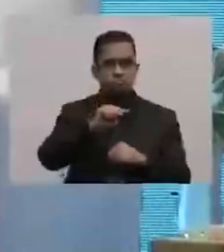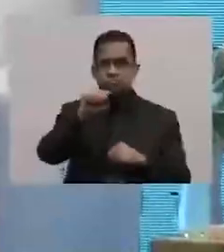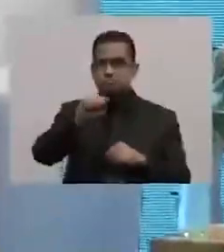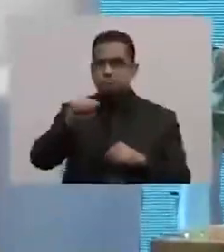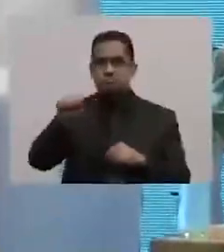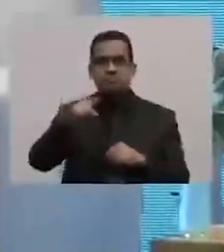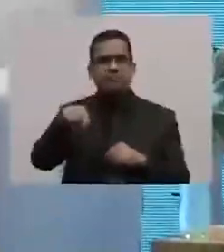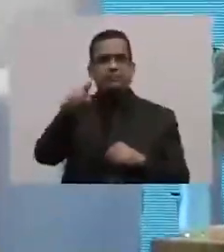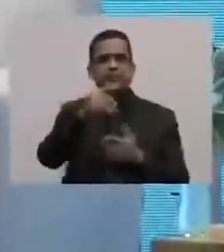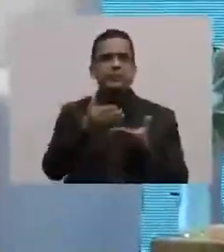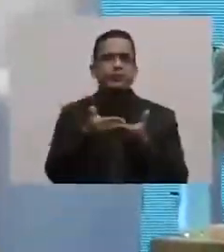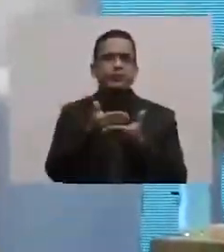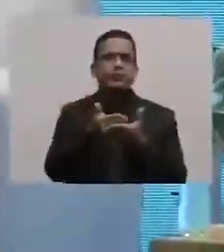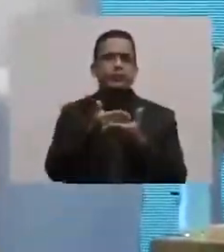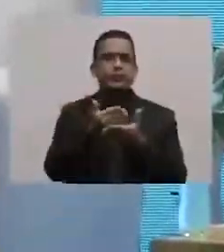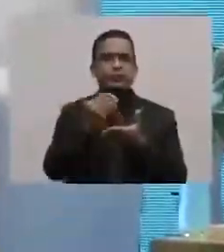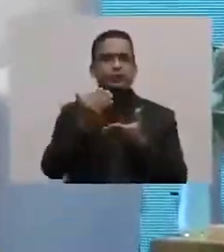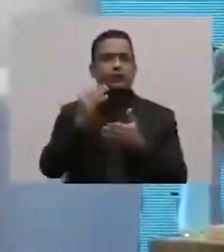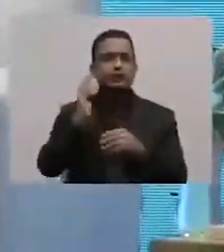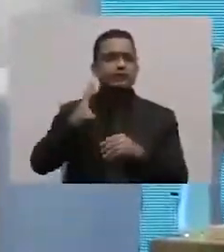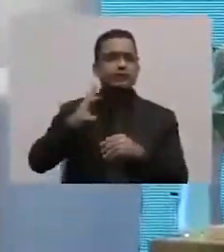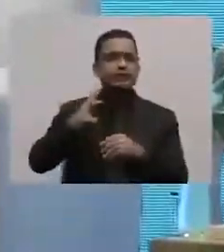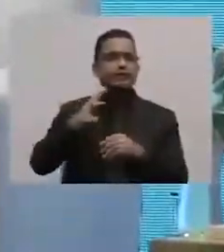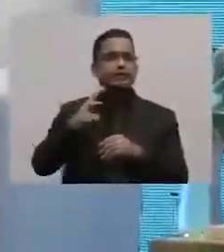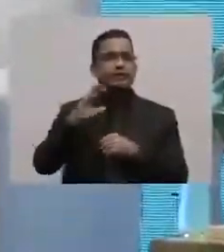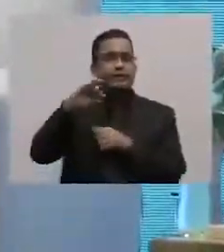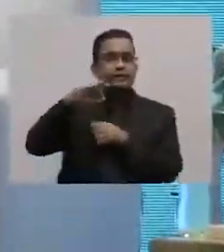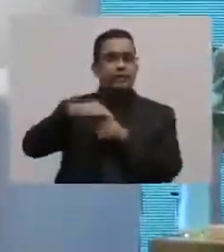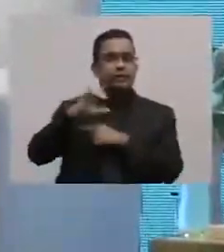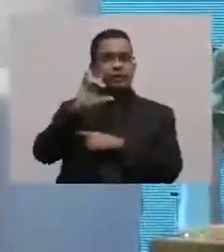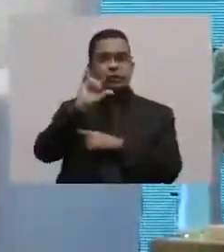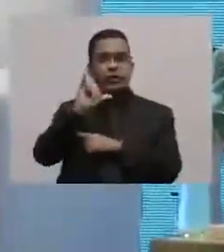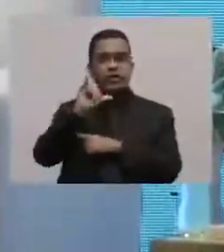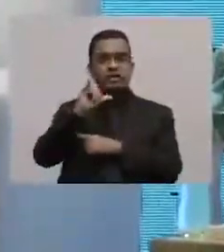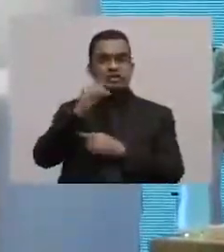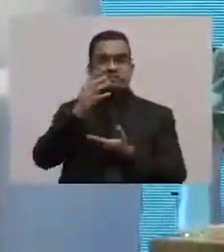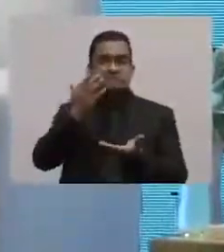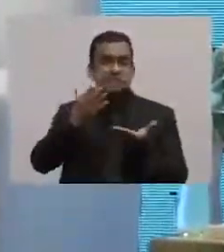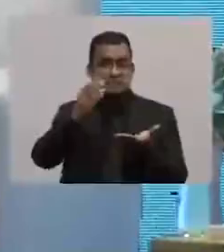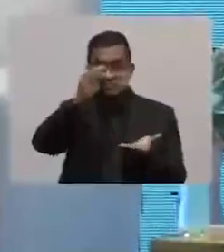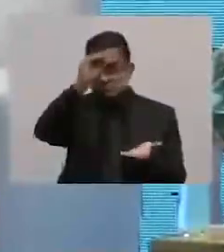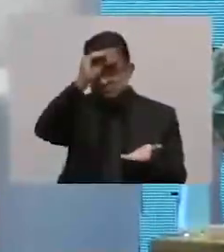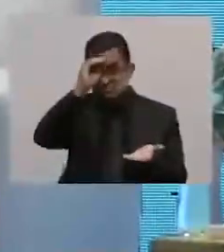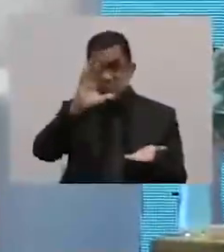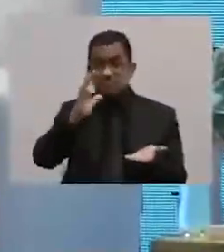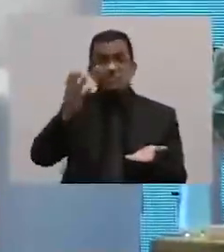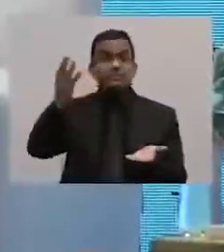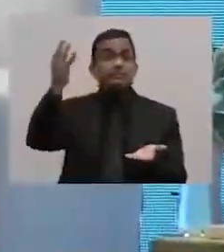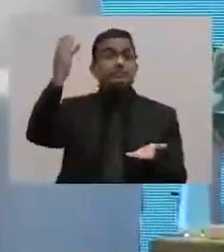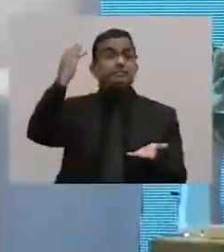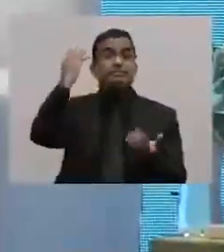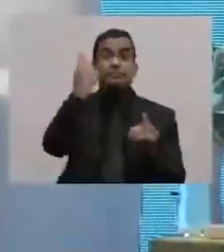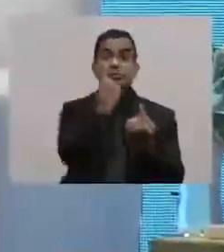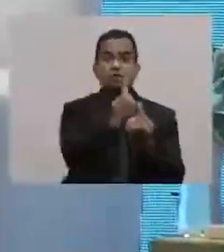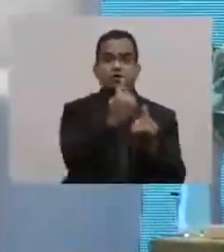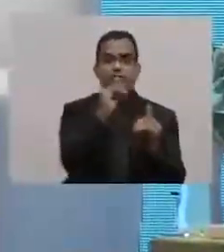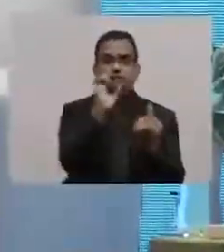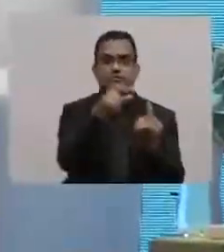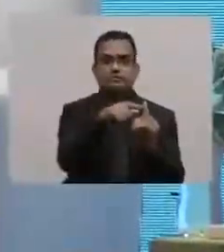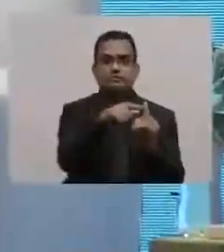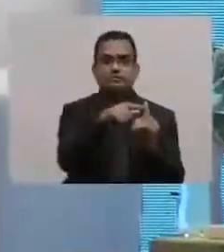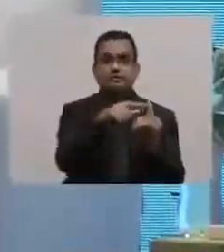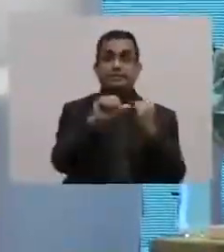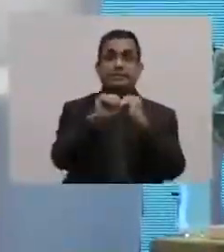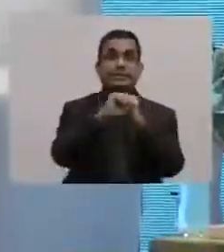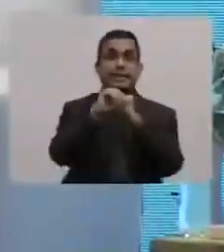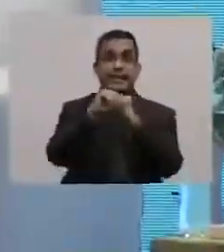idea de cómo funcionaba el país el día de las elecciones con una única información. Incluso el